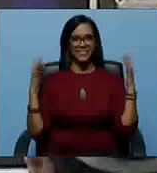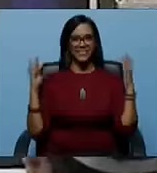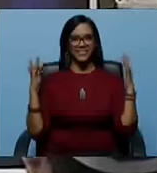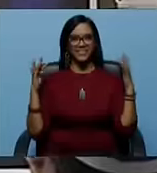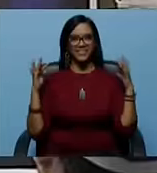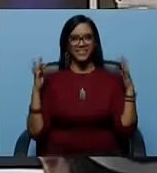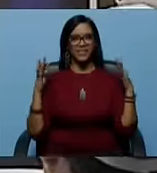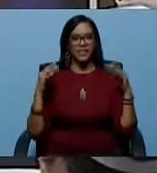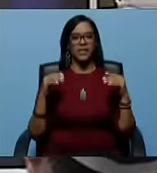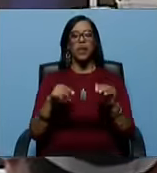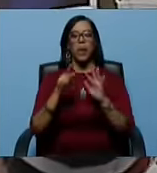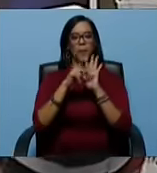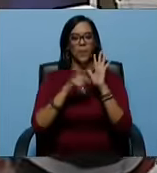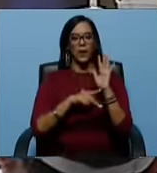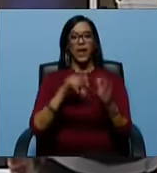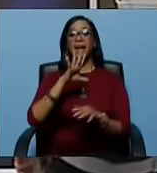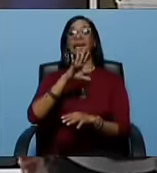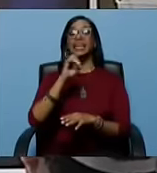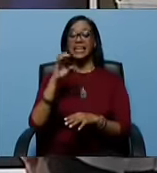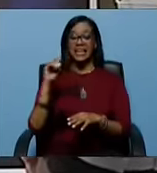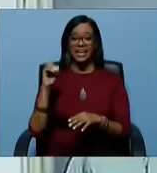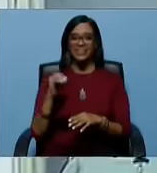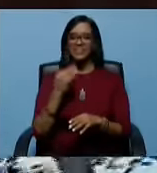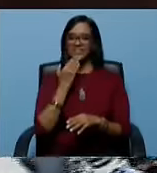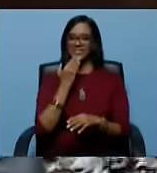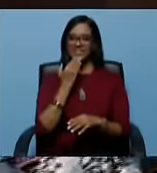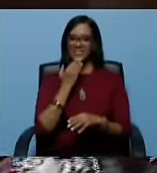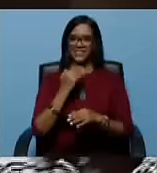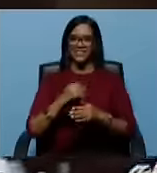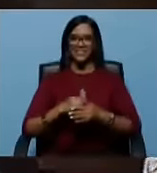Vamos para el programa 500.